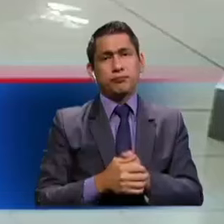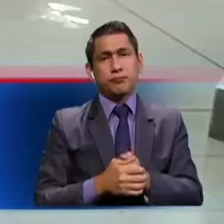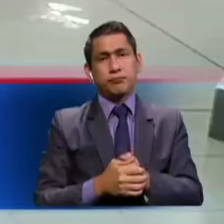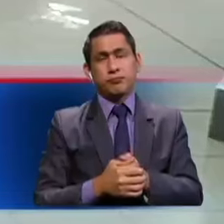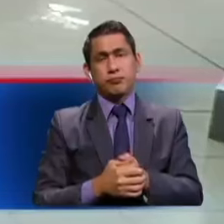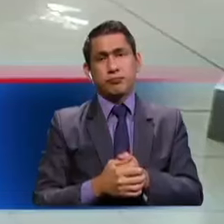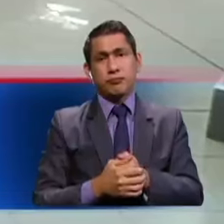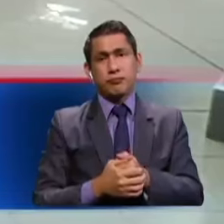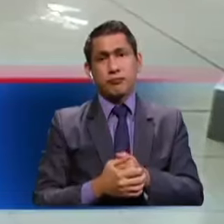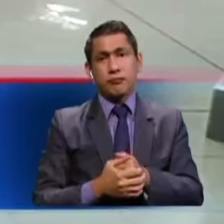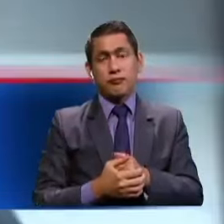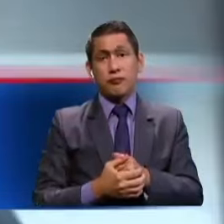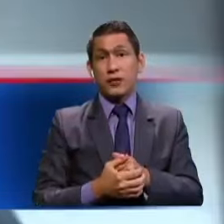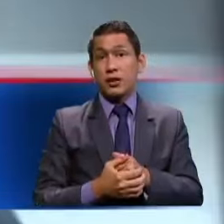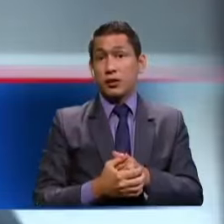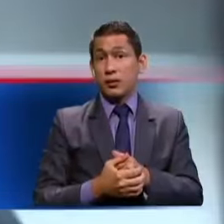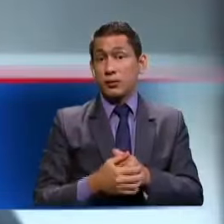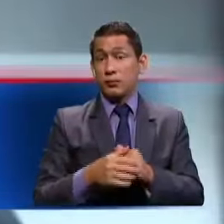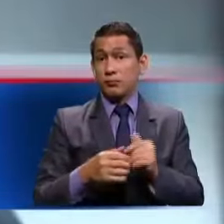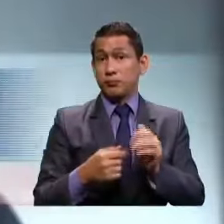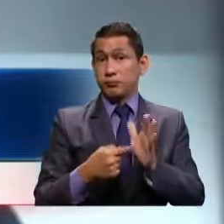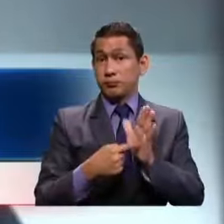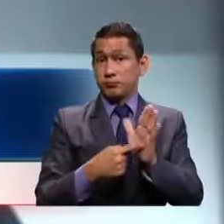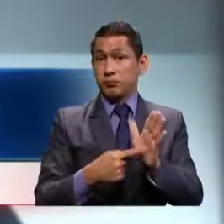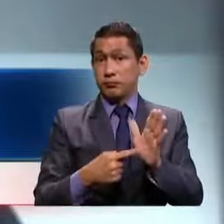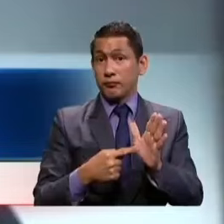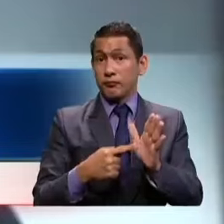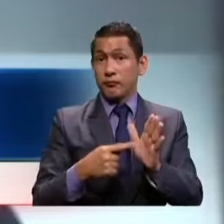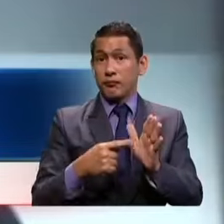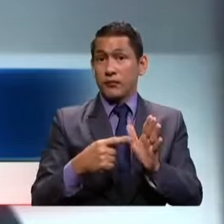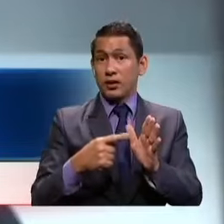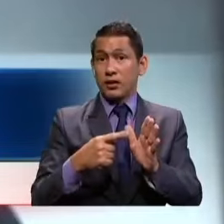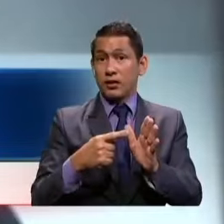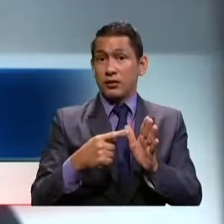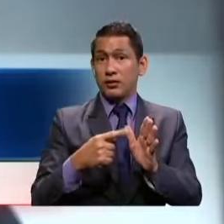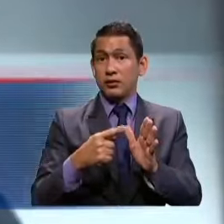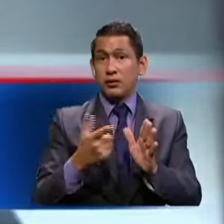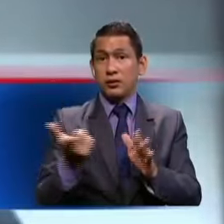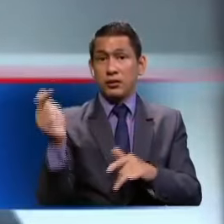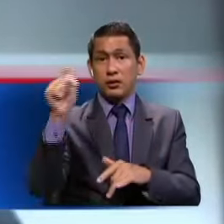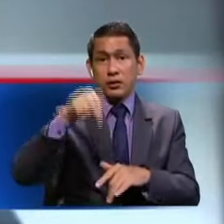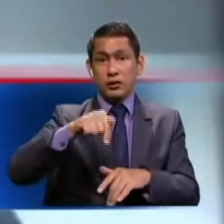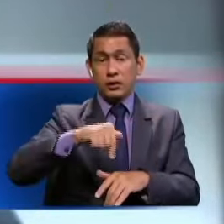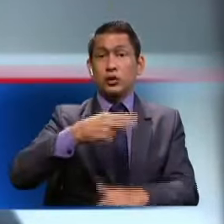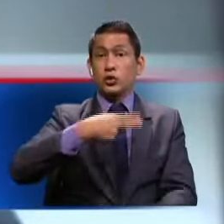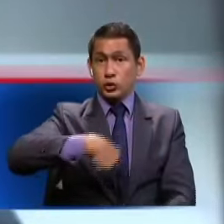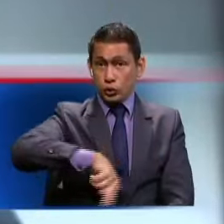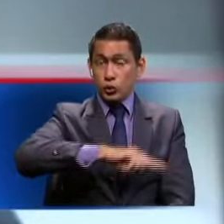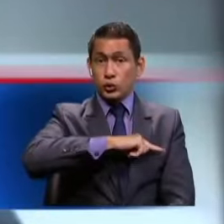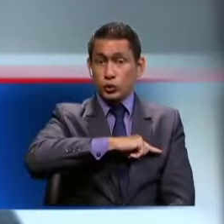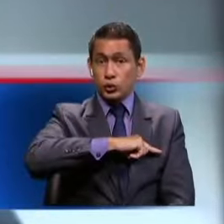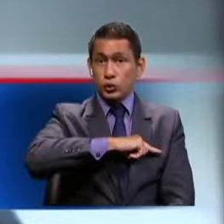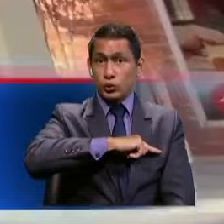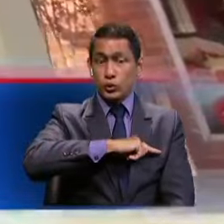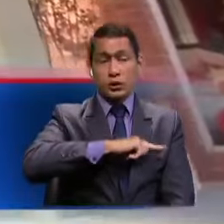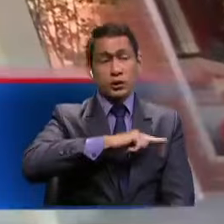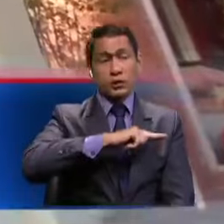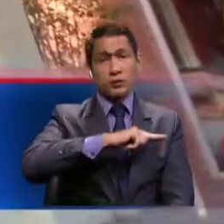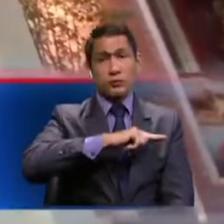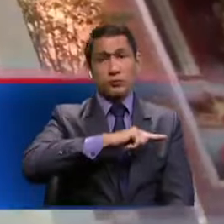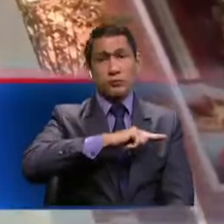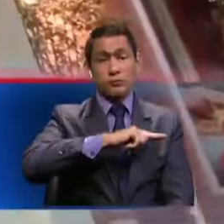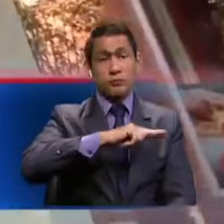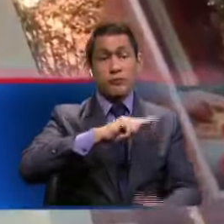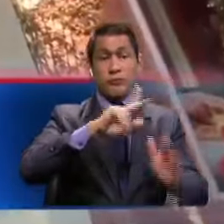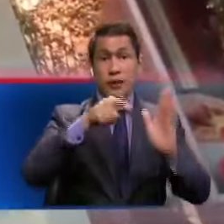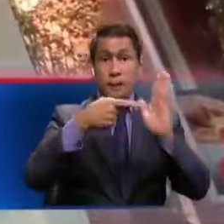hasta $1,500 o, de pronto, si presenta de forma tardía, la multa podría ser de 30 hasta $1,000. La declaración